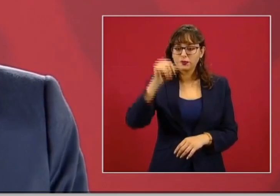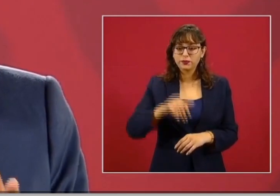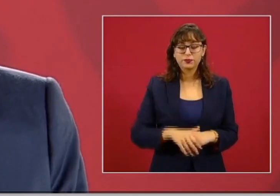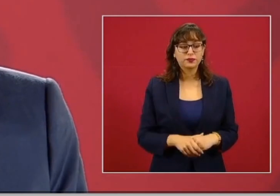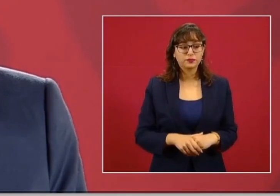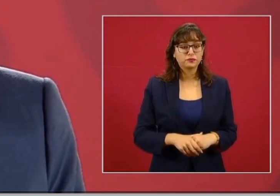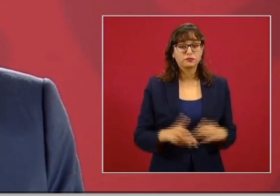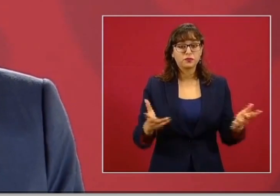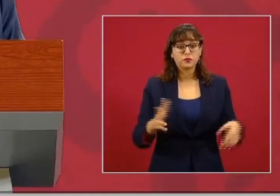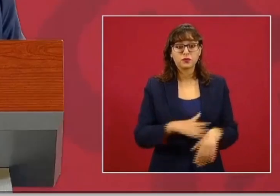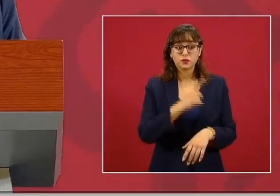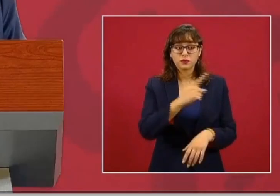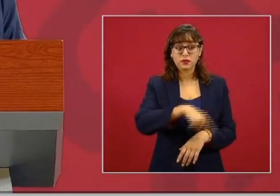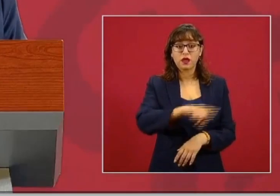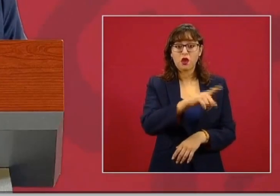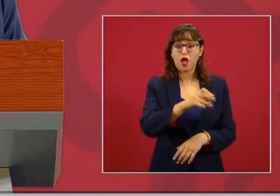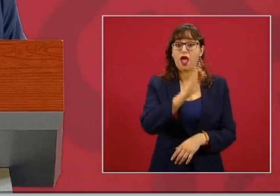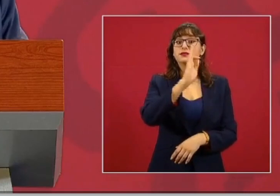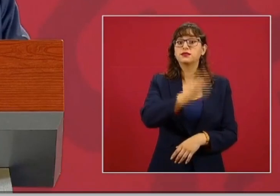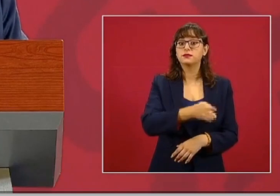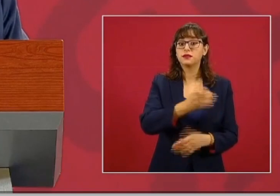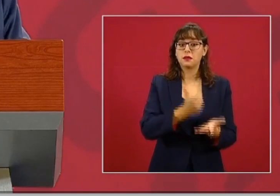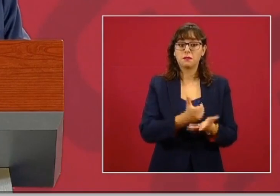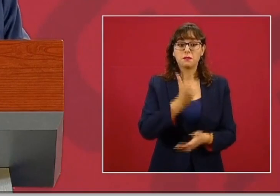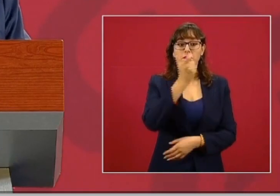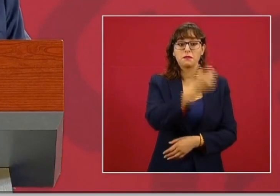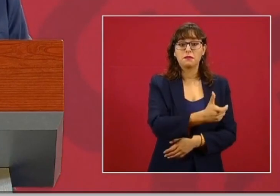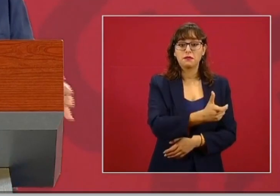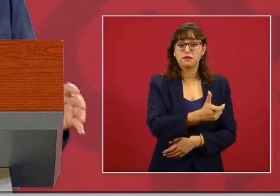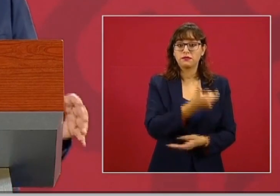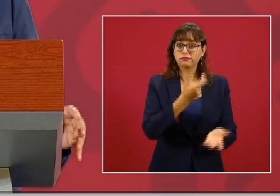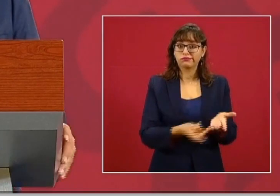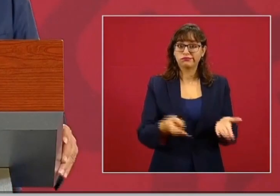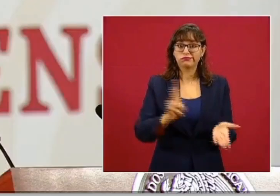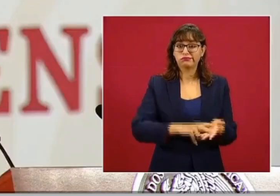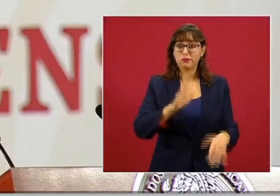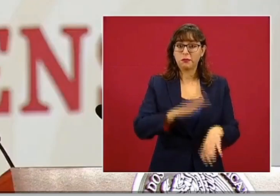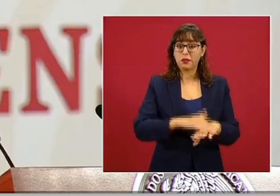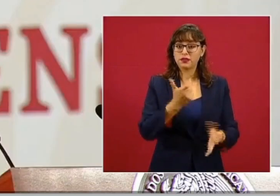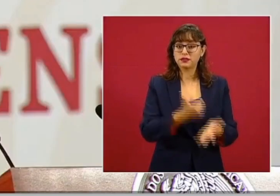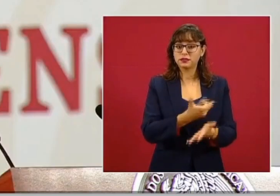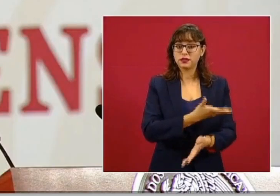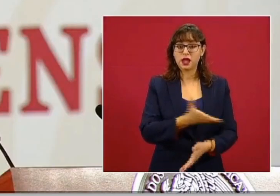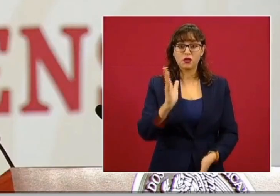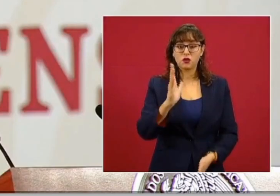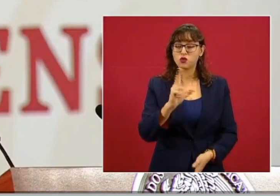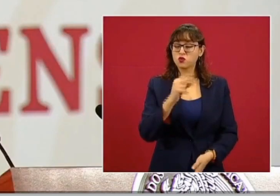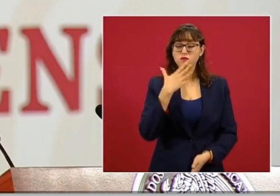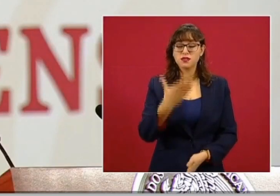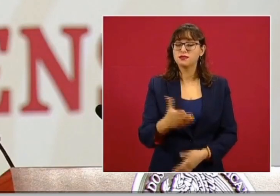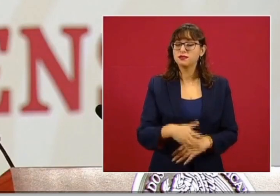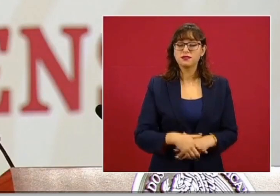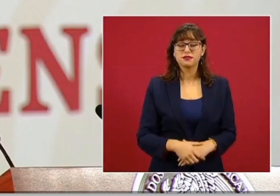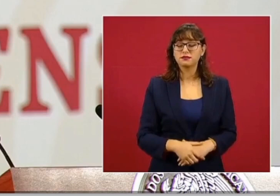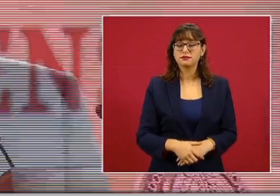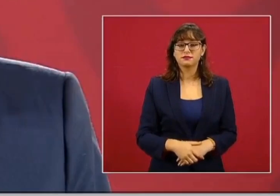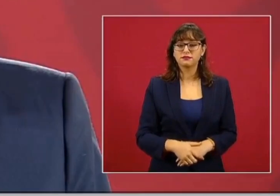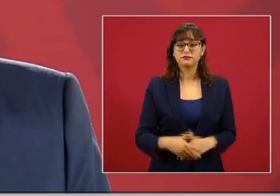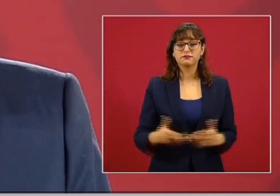cómo va hasta ahora que me estás preguntando que se dio esta reunión. No sabía,